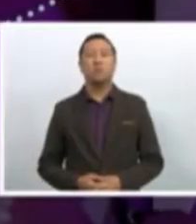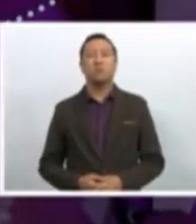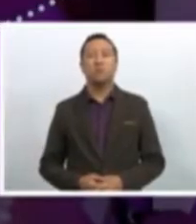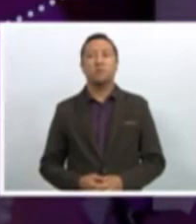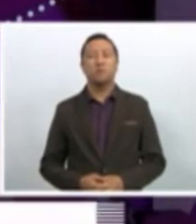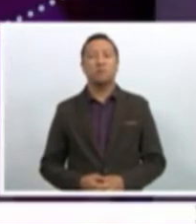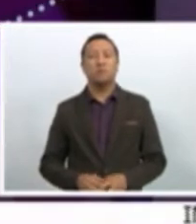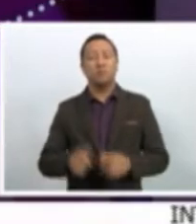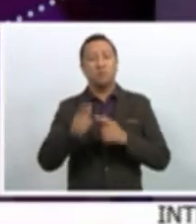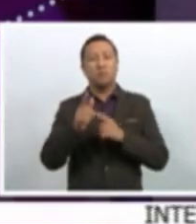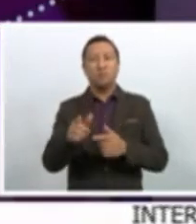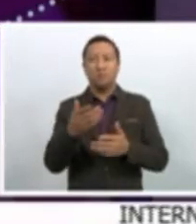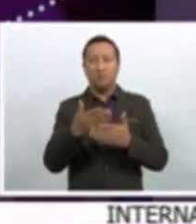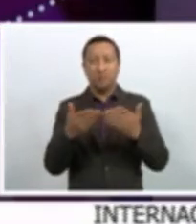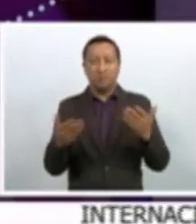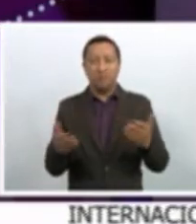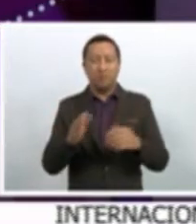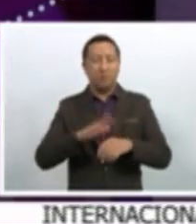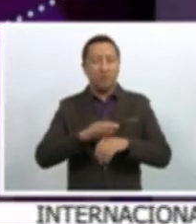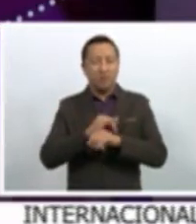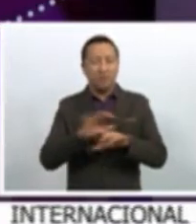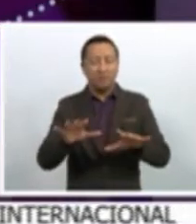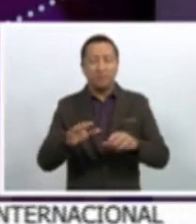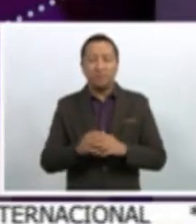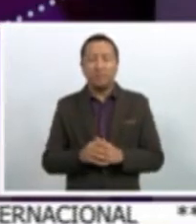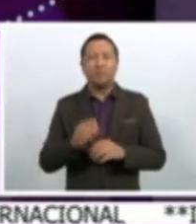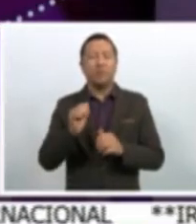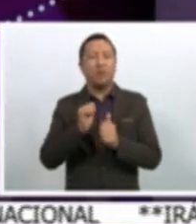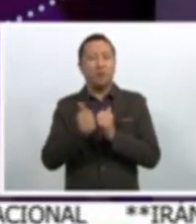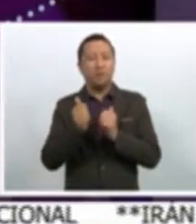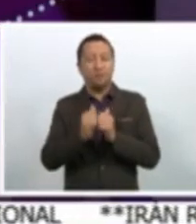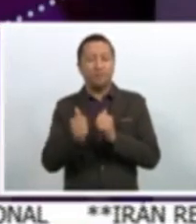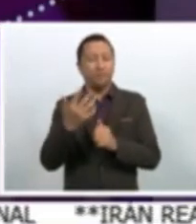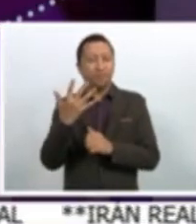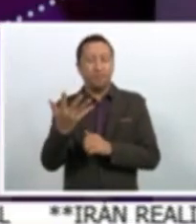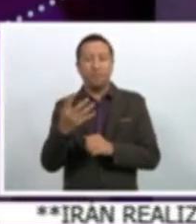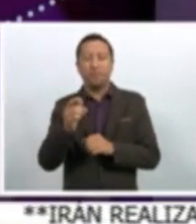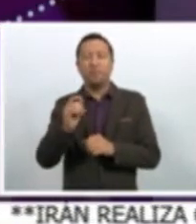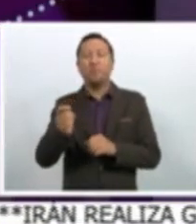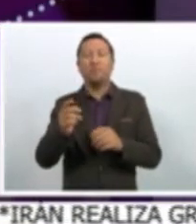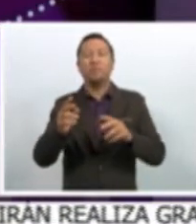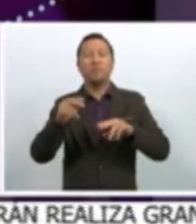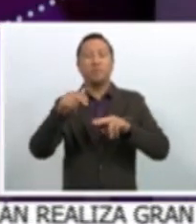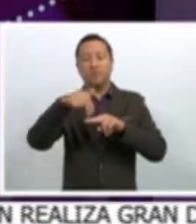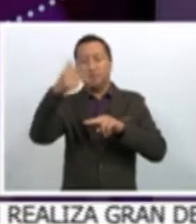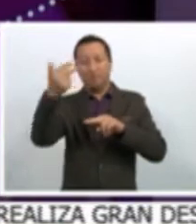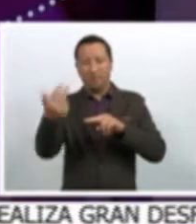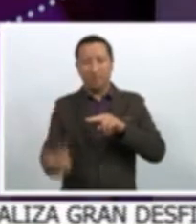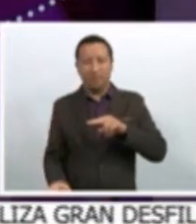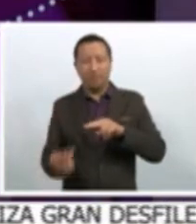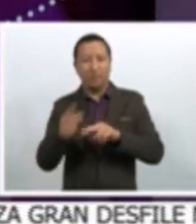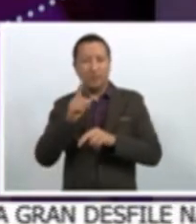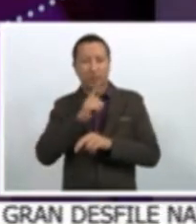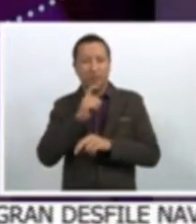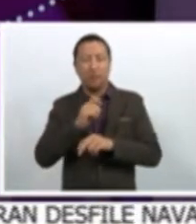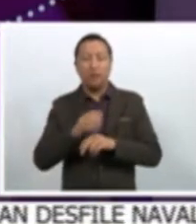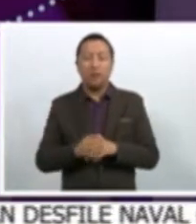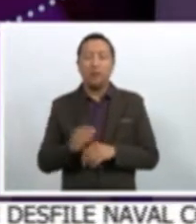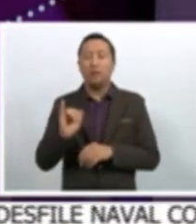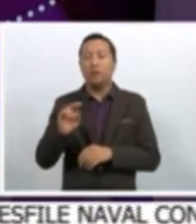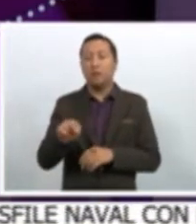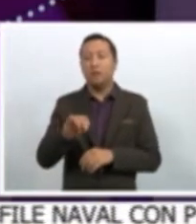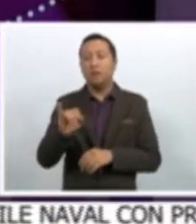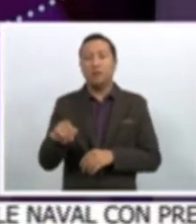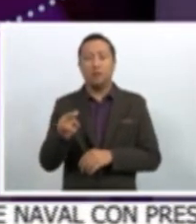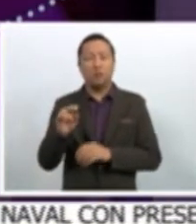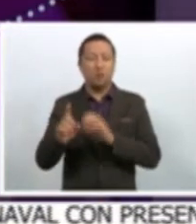Continuamos después de esta muy breve pausa. Le informo que 5 atletas de la disciplina de clavados del Centro de Formación Deportiva de la Comisión para la Juventud y el Deporte de